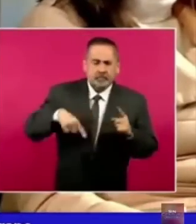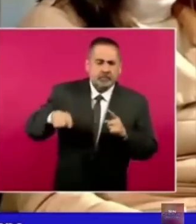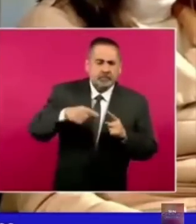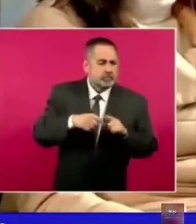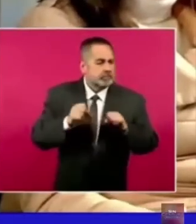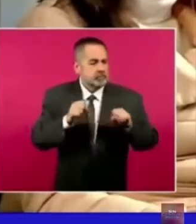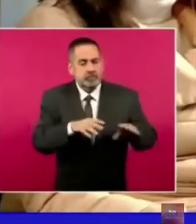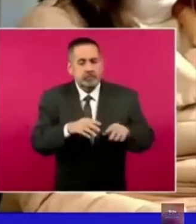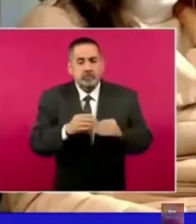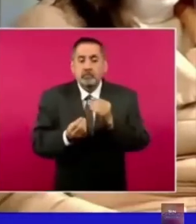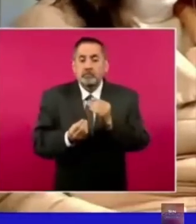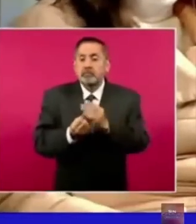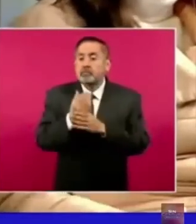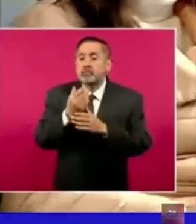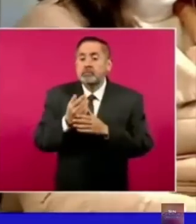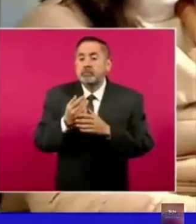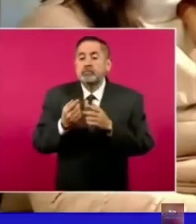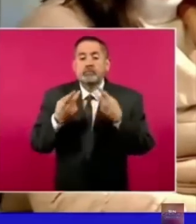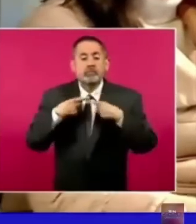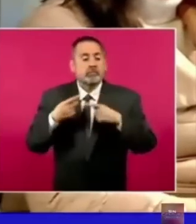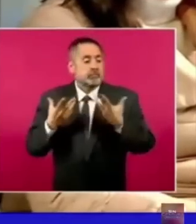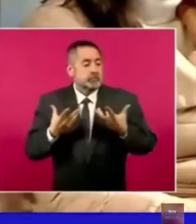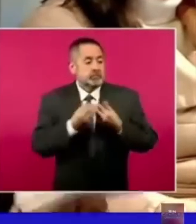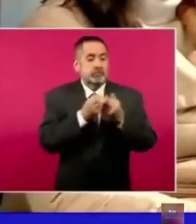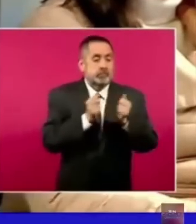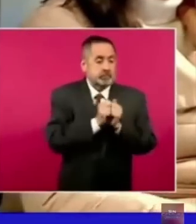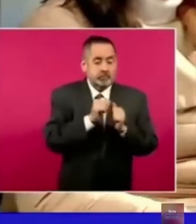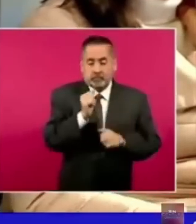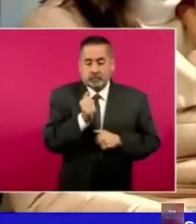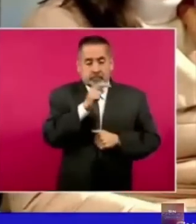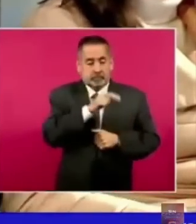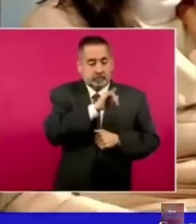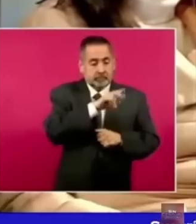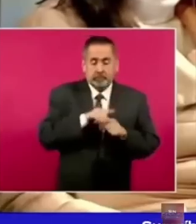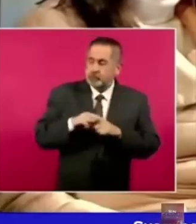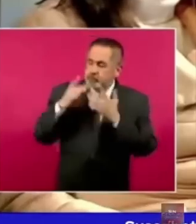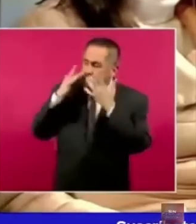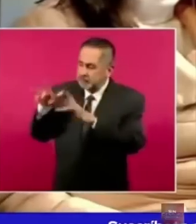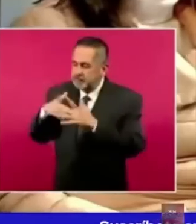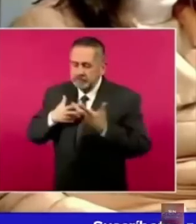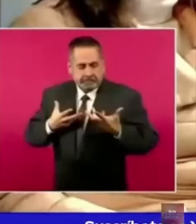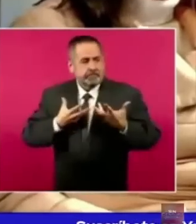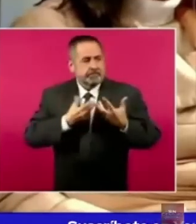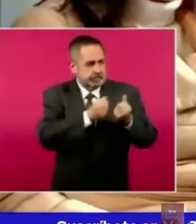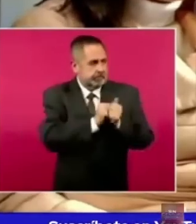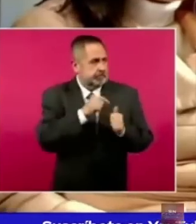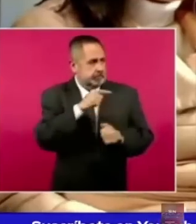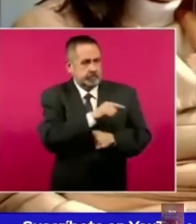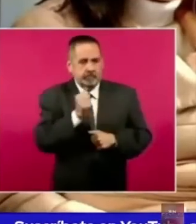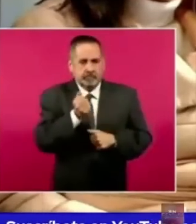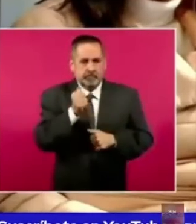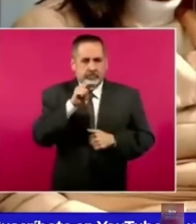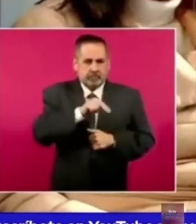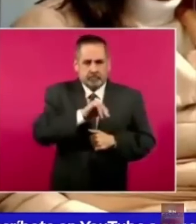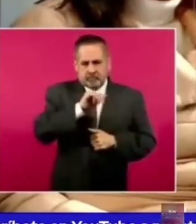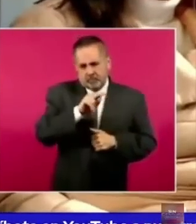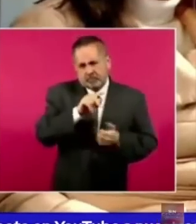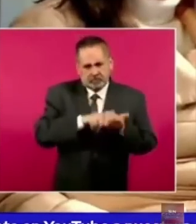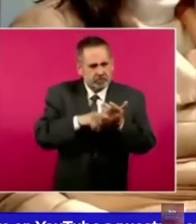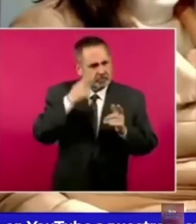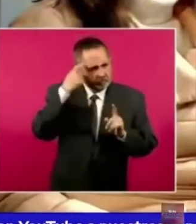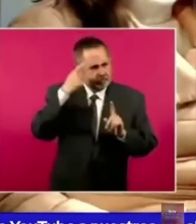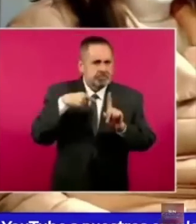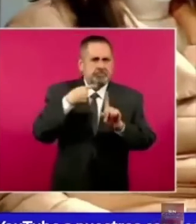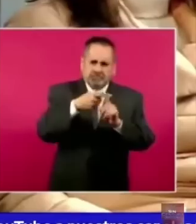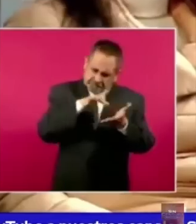salieron los que habían entrado con San Juana y que dejaron sus trabajos anteriores en una apuesta también por